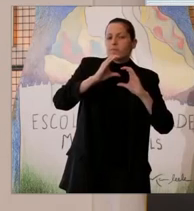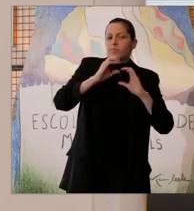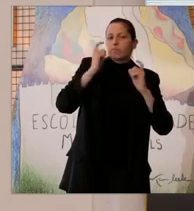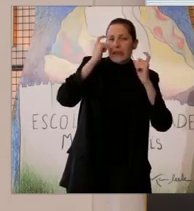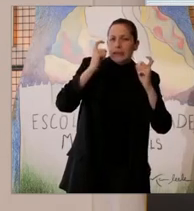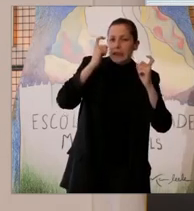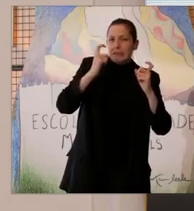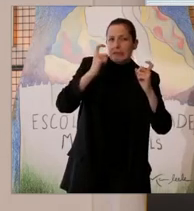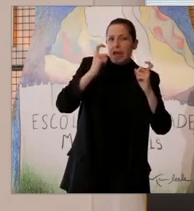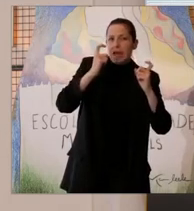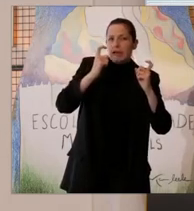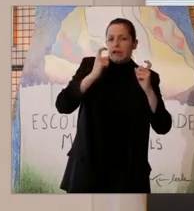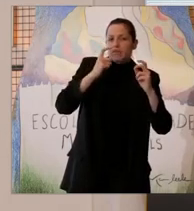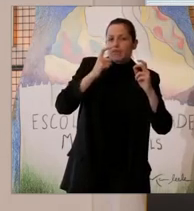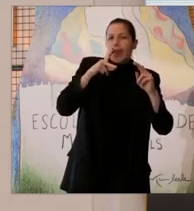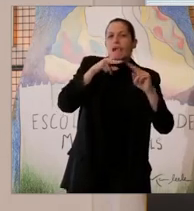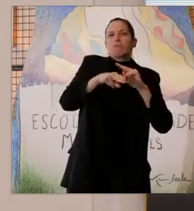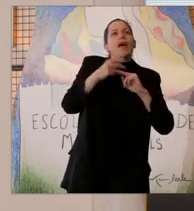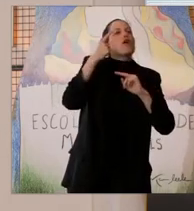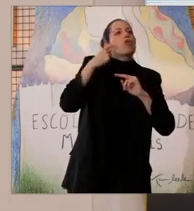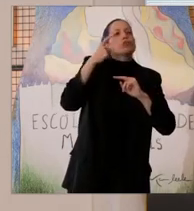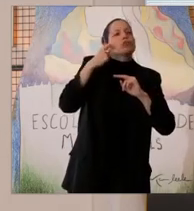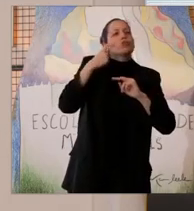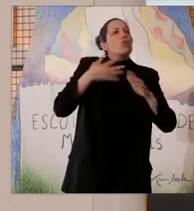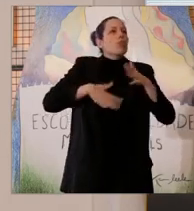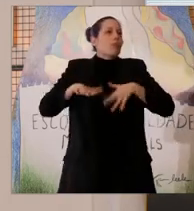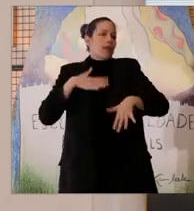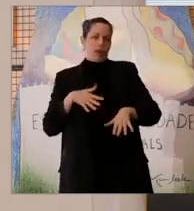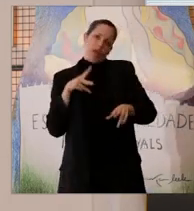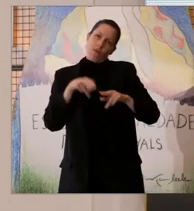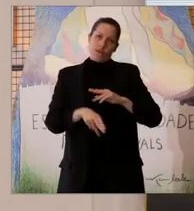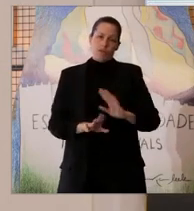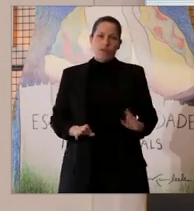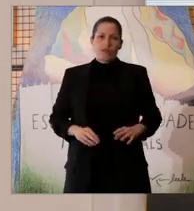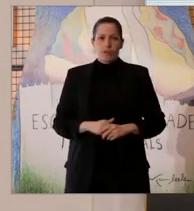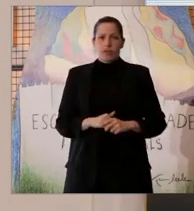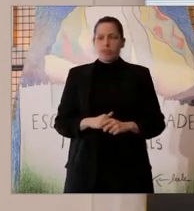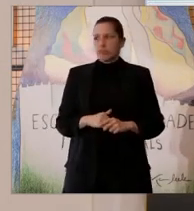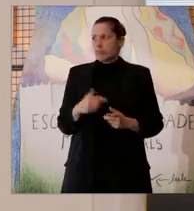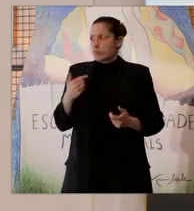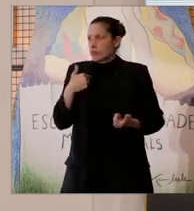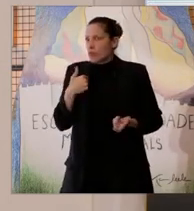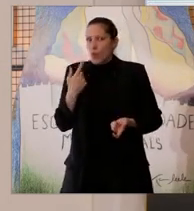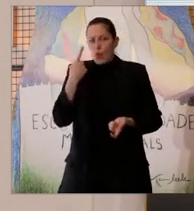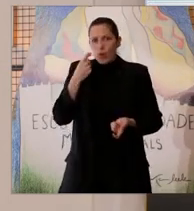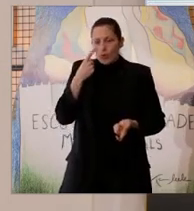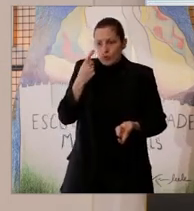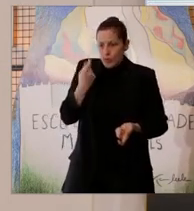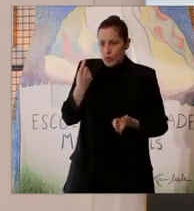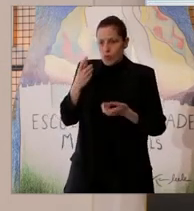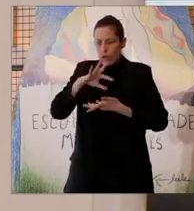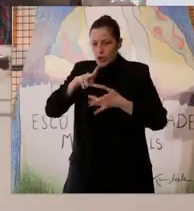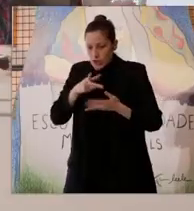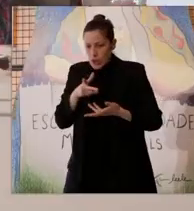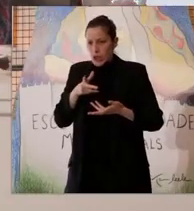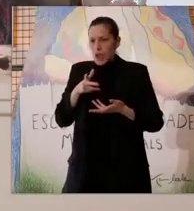acostumbrarnos a ellas quien se acostumbre a recibir diariamente cinco noticias sobre violaciones tiene un problema o sea yo